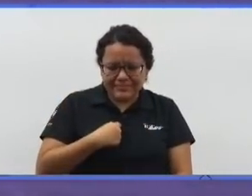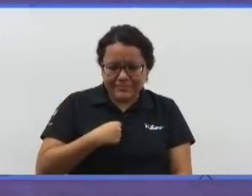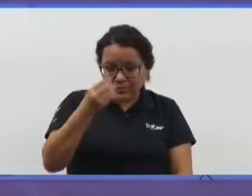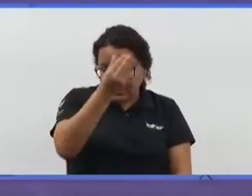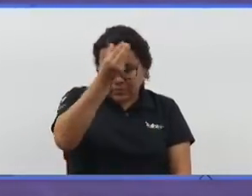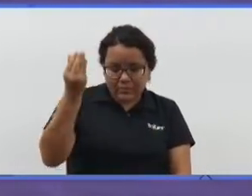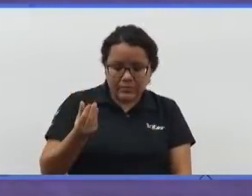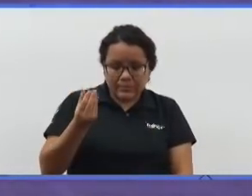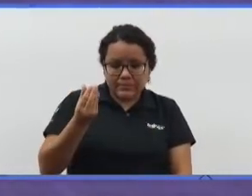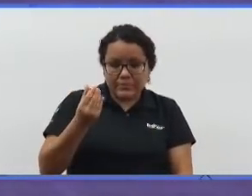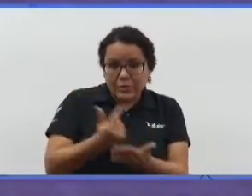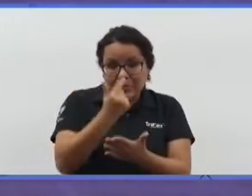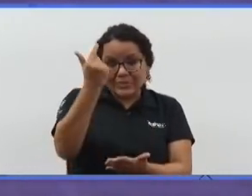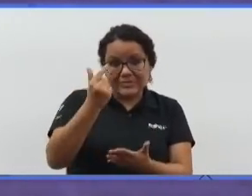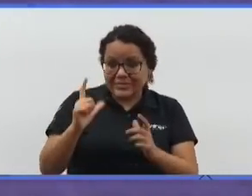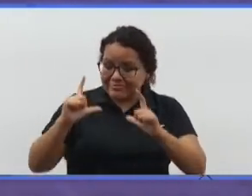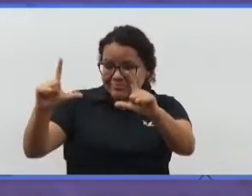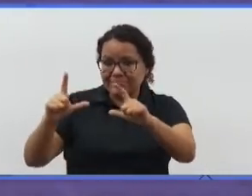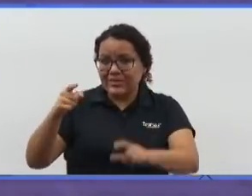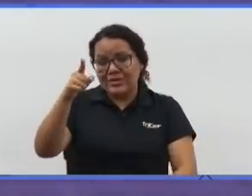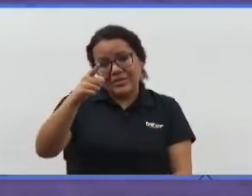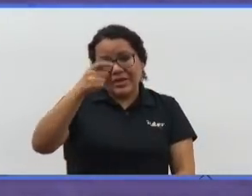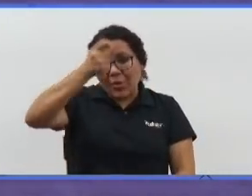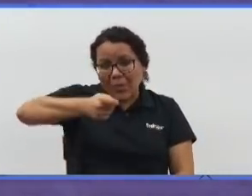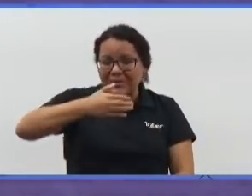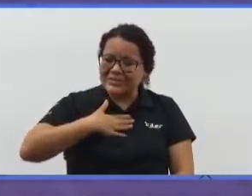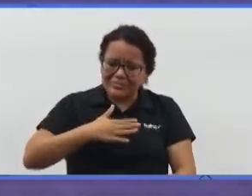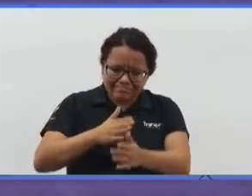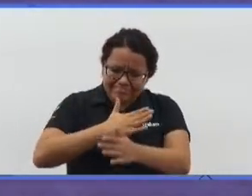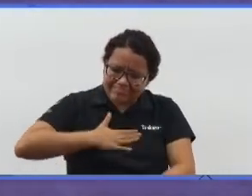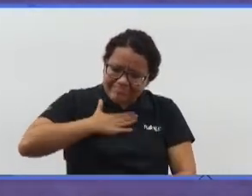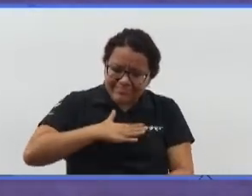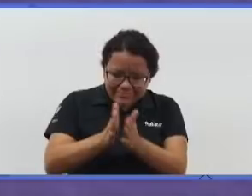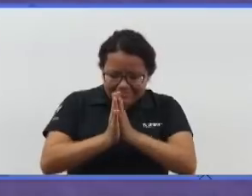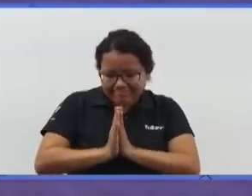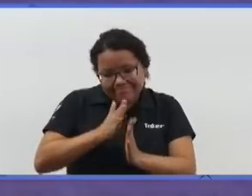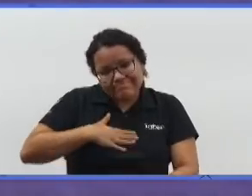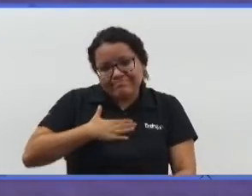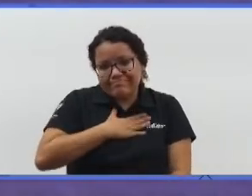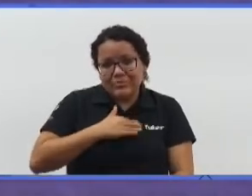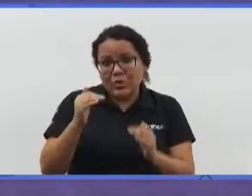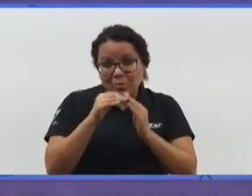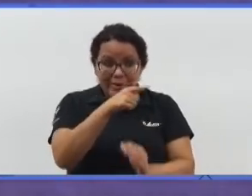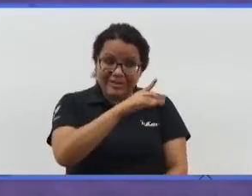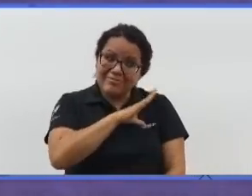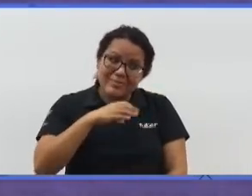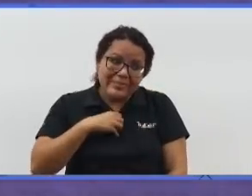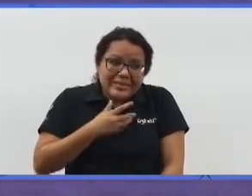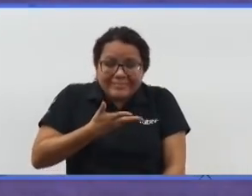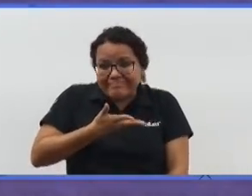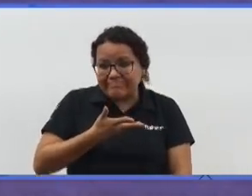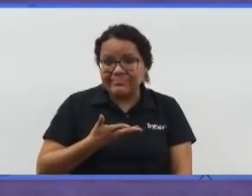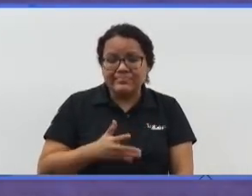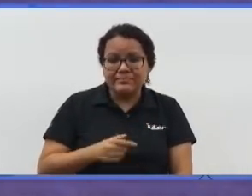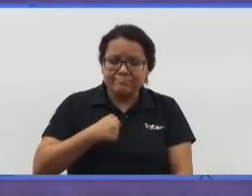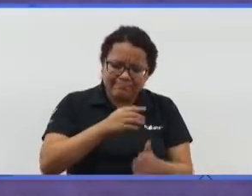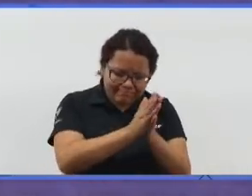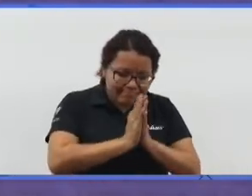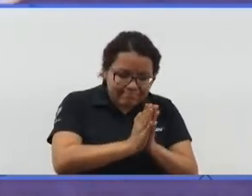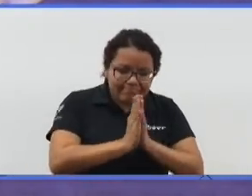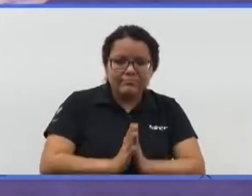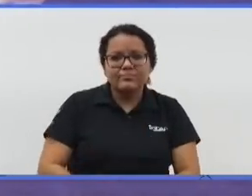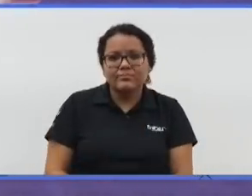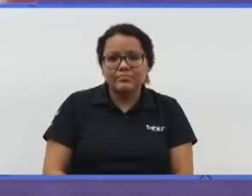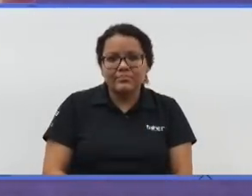y aunque usted señor juez pido una disculpa pública le dijo a la familia ofendida y en lo que ella estaba